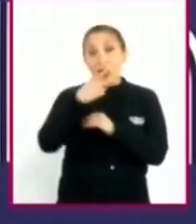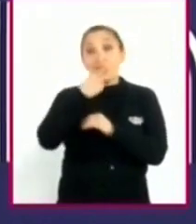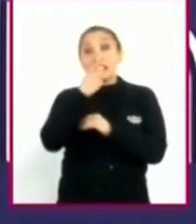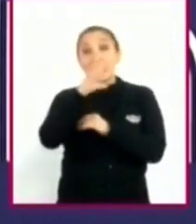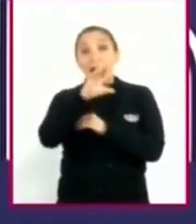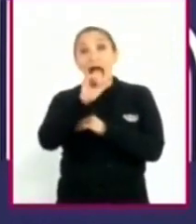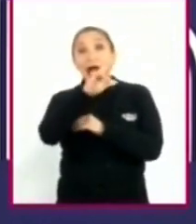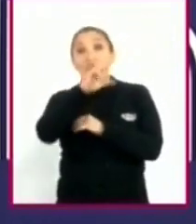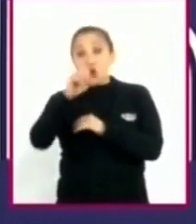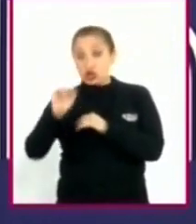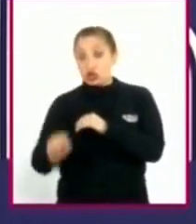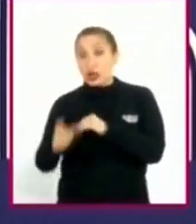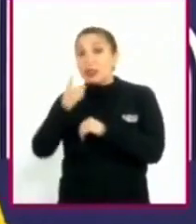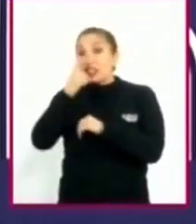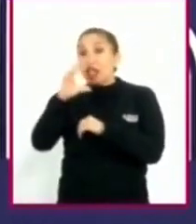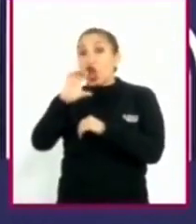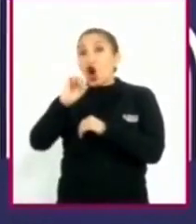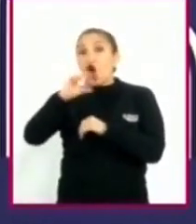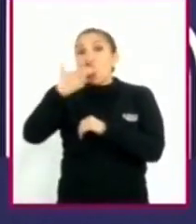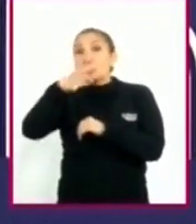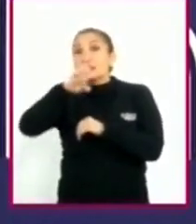carro y en el sur se dice coche.